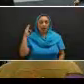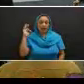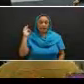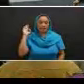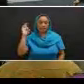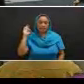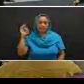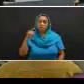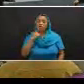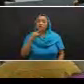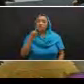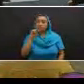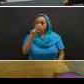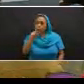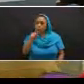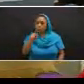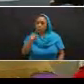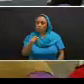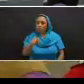has pasado al frente,